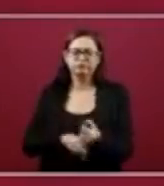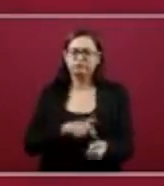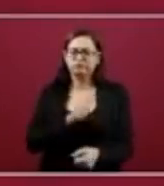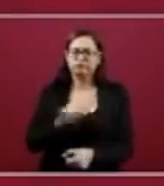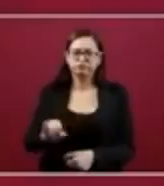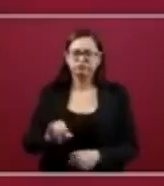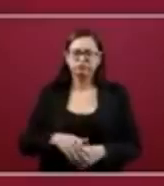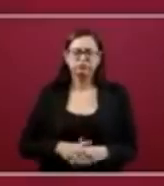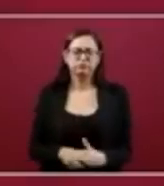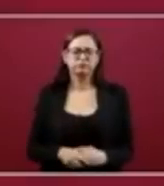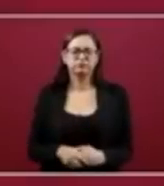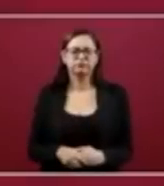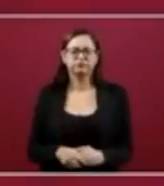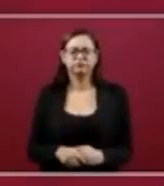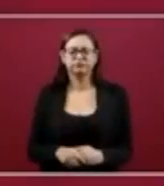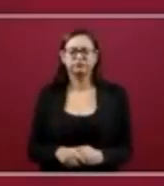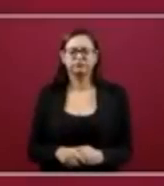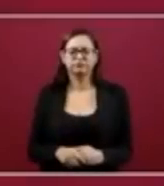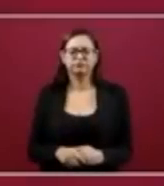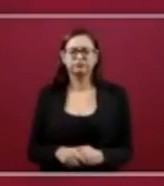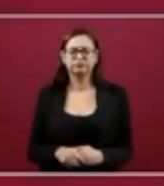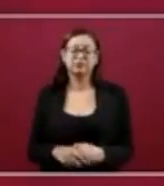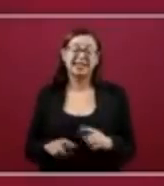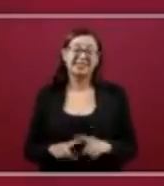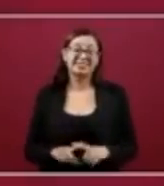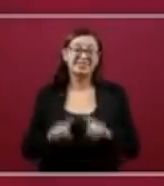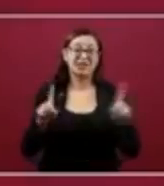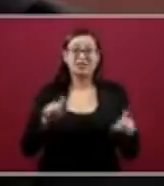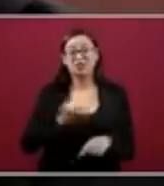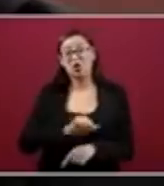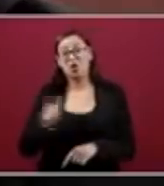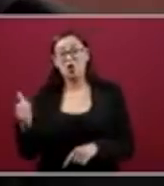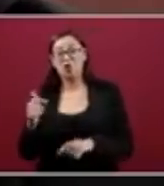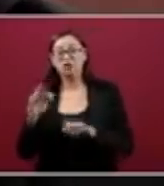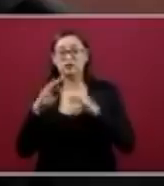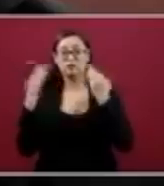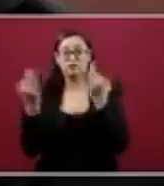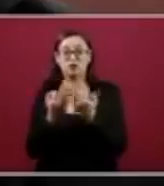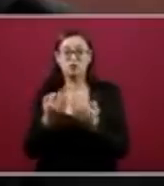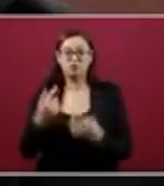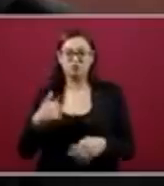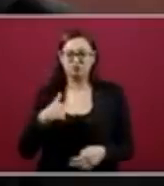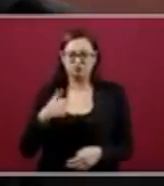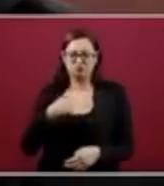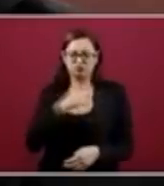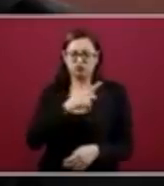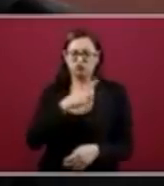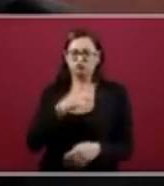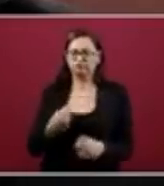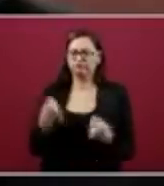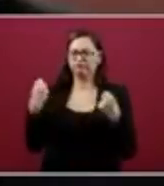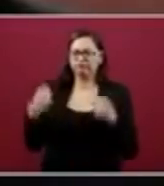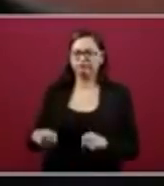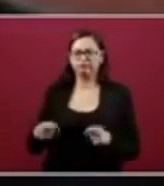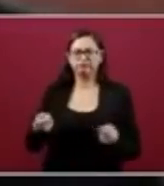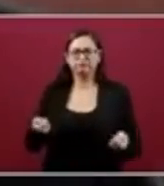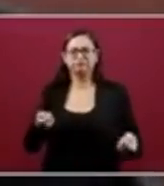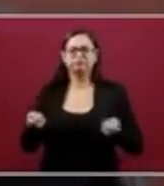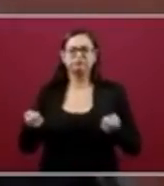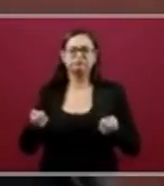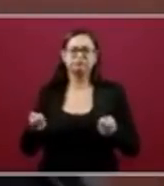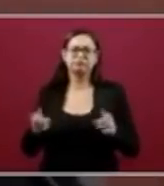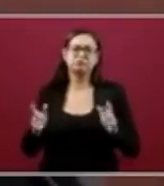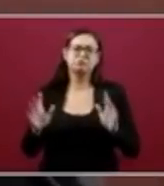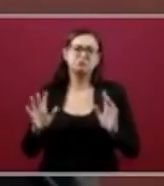Si se tratara de una dictadura, pues entonces